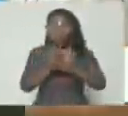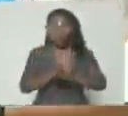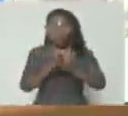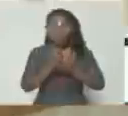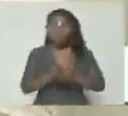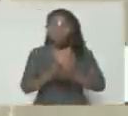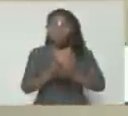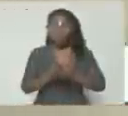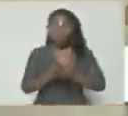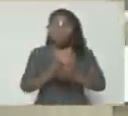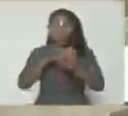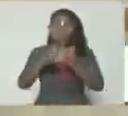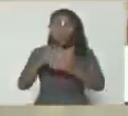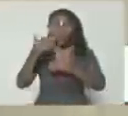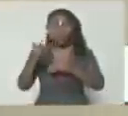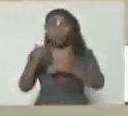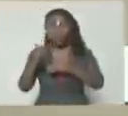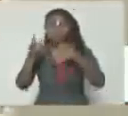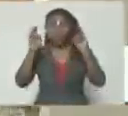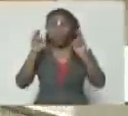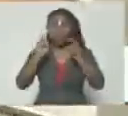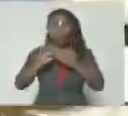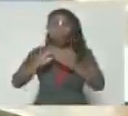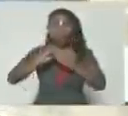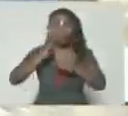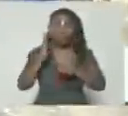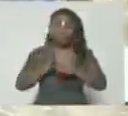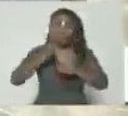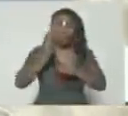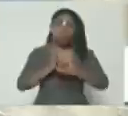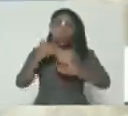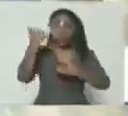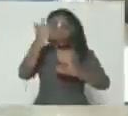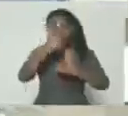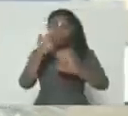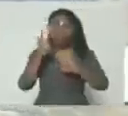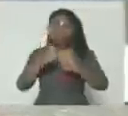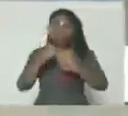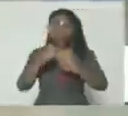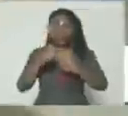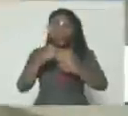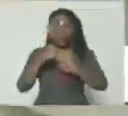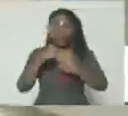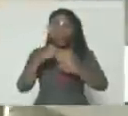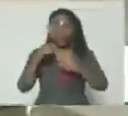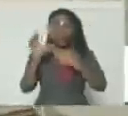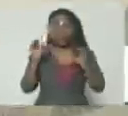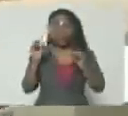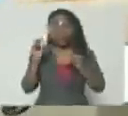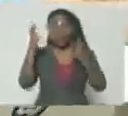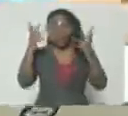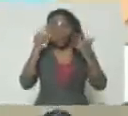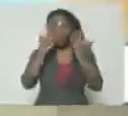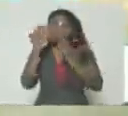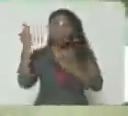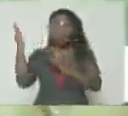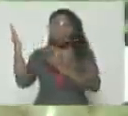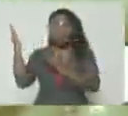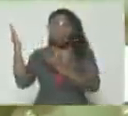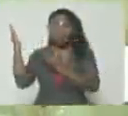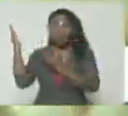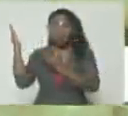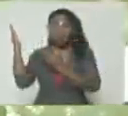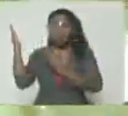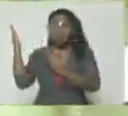luego posteriormente vamos a un área de descabezado. Lo que tenemos a mis espaldas, a nuestras espaldas, es la máquina clasificadora, donde